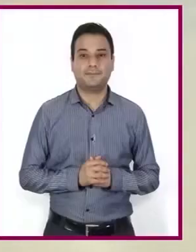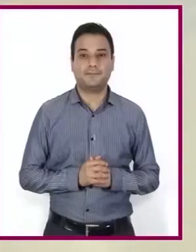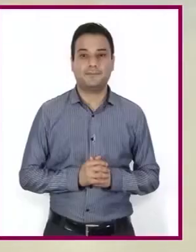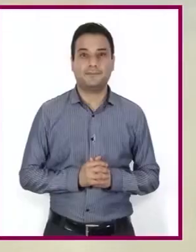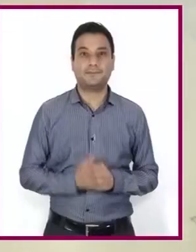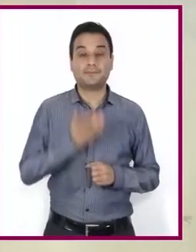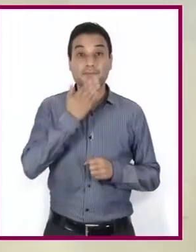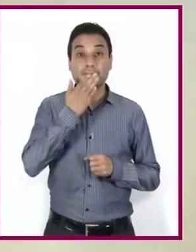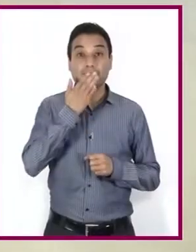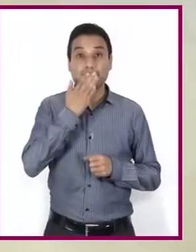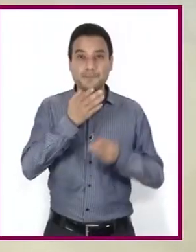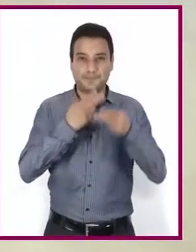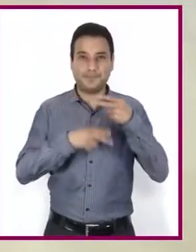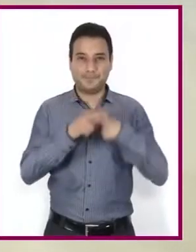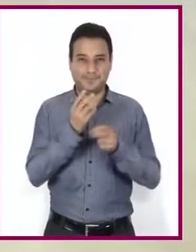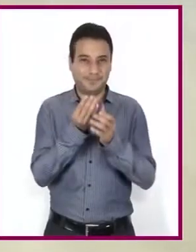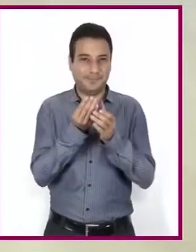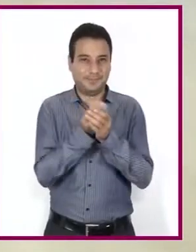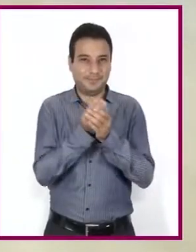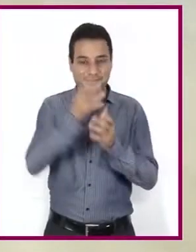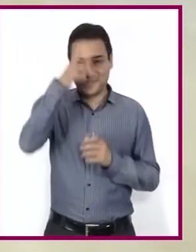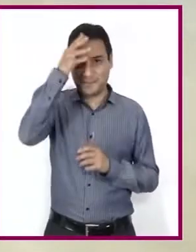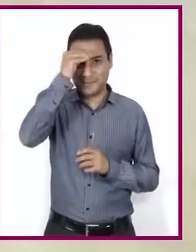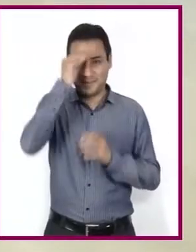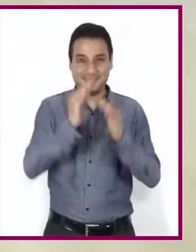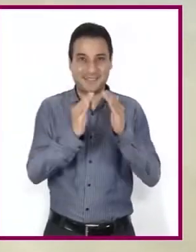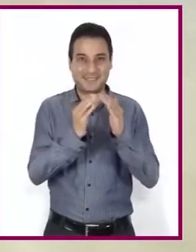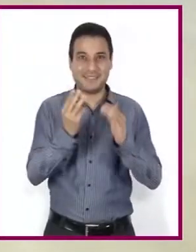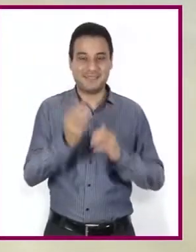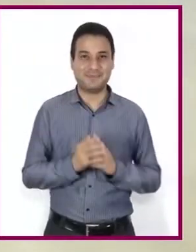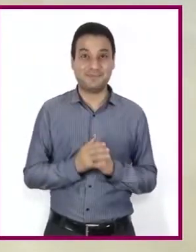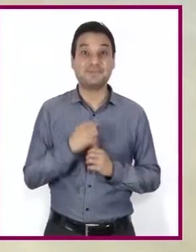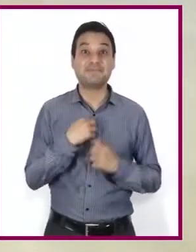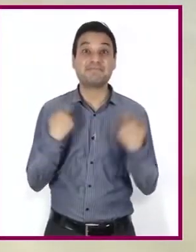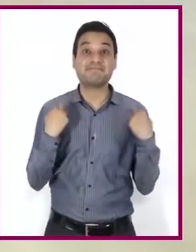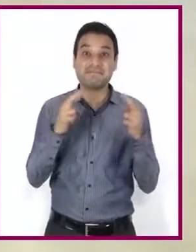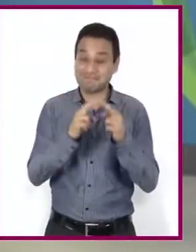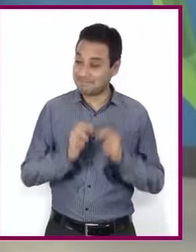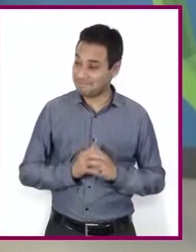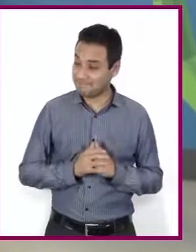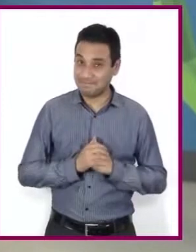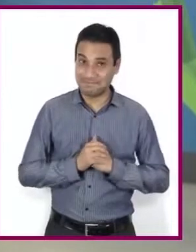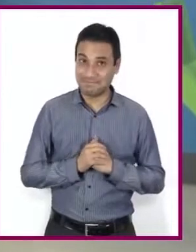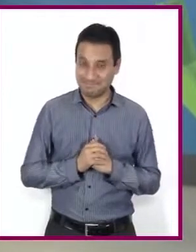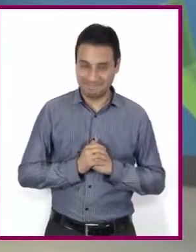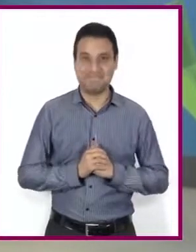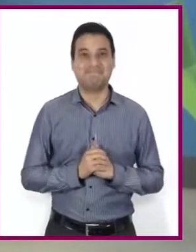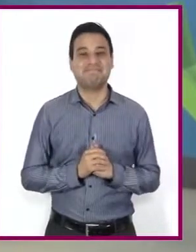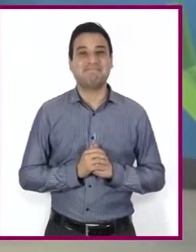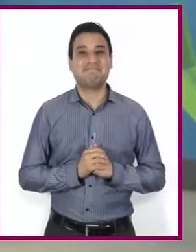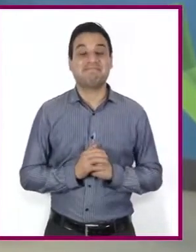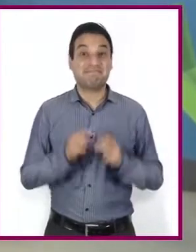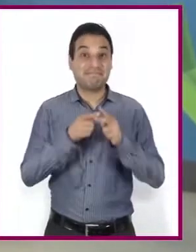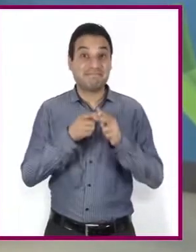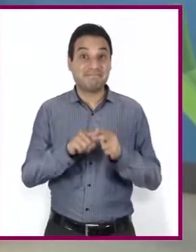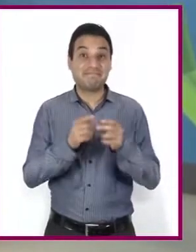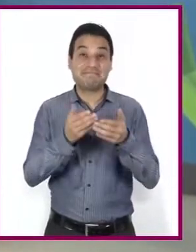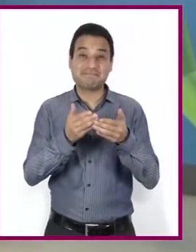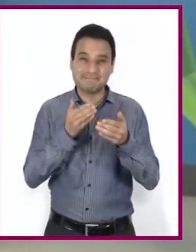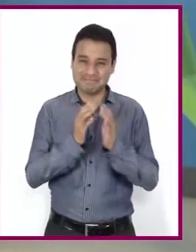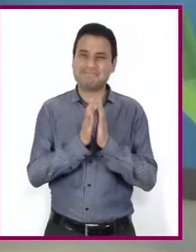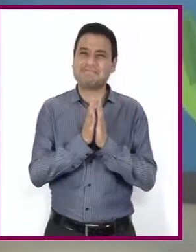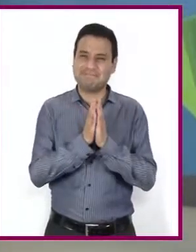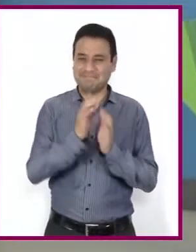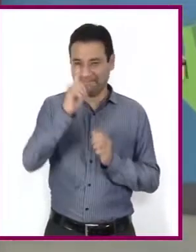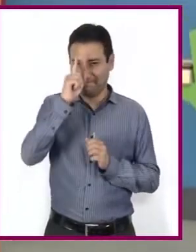Bienvenidas y bienvenidos a una sesión más de Aprende en Casa 3. Soy el maestro Alberto Trejo. Antes de iniciar, les exhorto a que